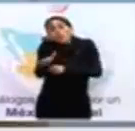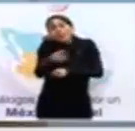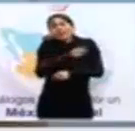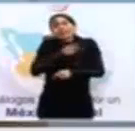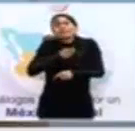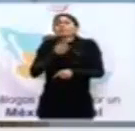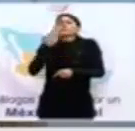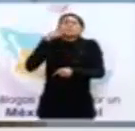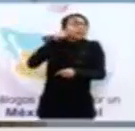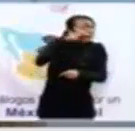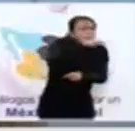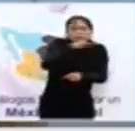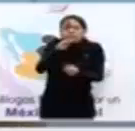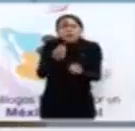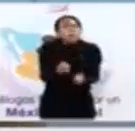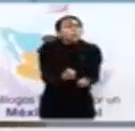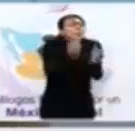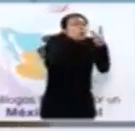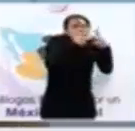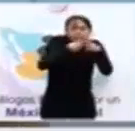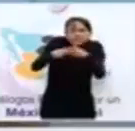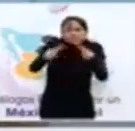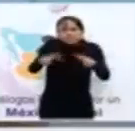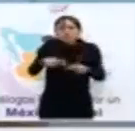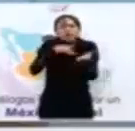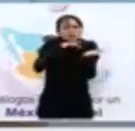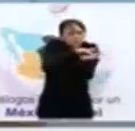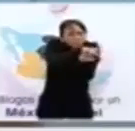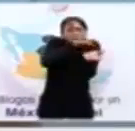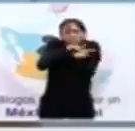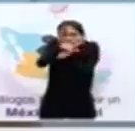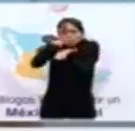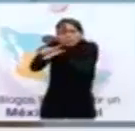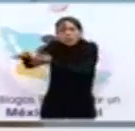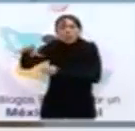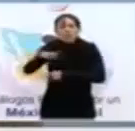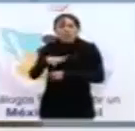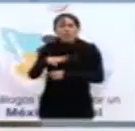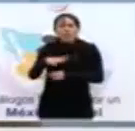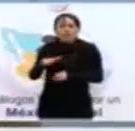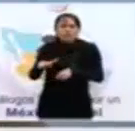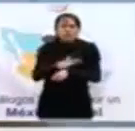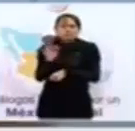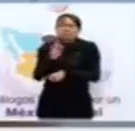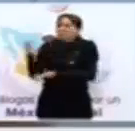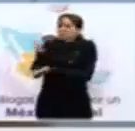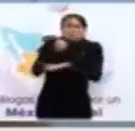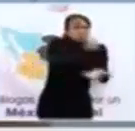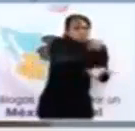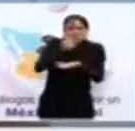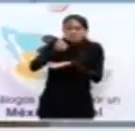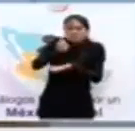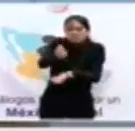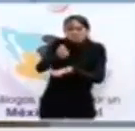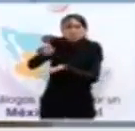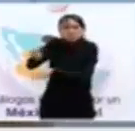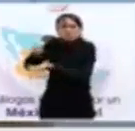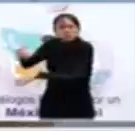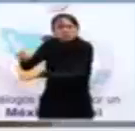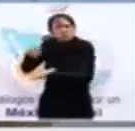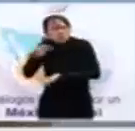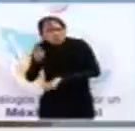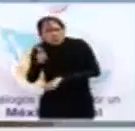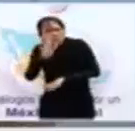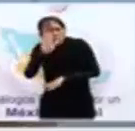muy difícil hacer el seguimiento del presupuesto, ¿no?, y no poder ver hacia dónde se está yendo, porque no tenemos padrones